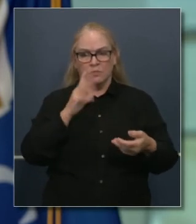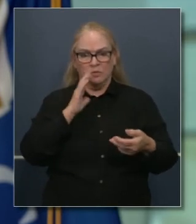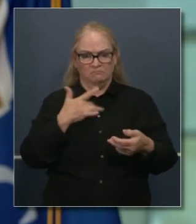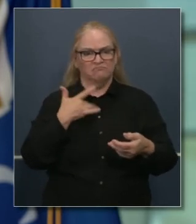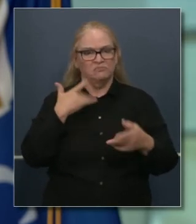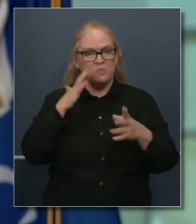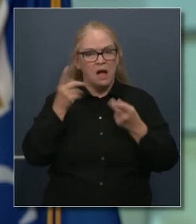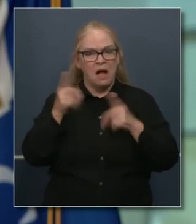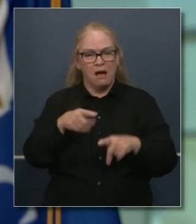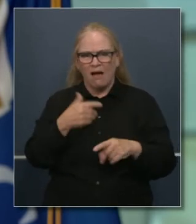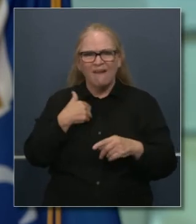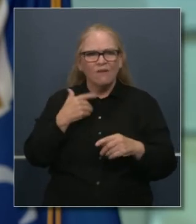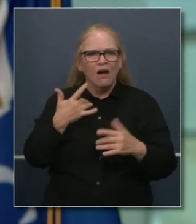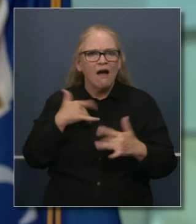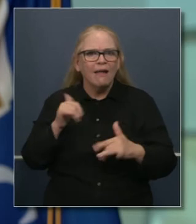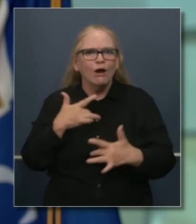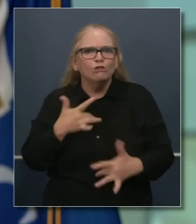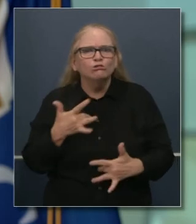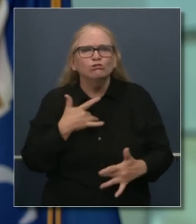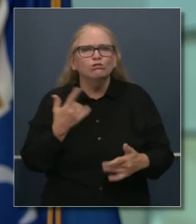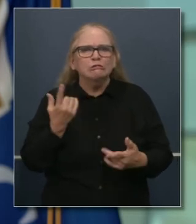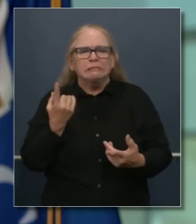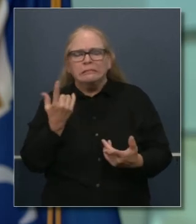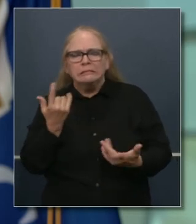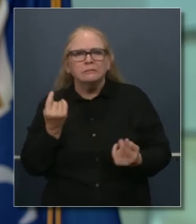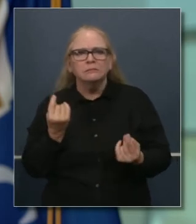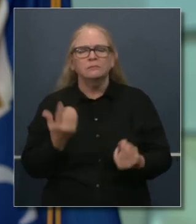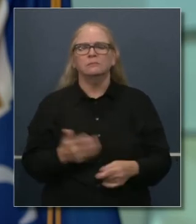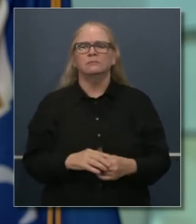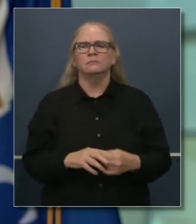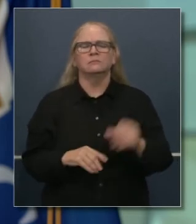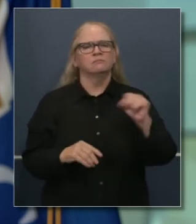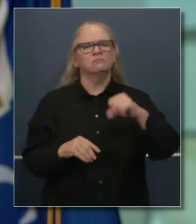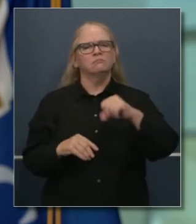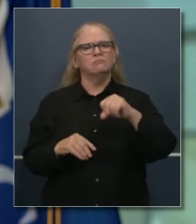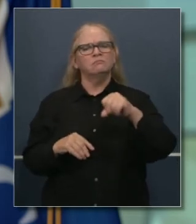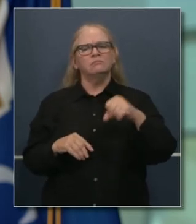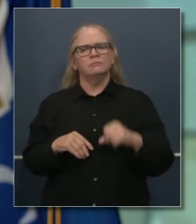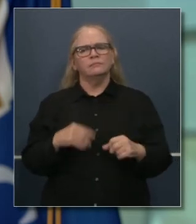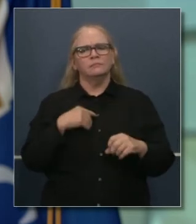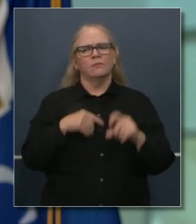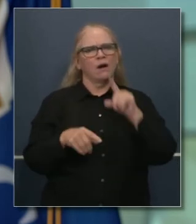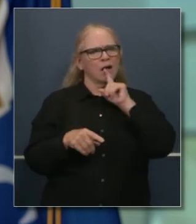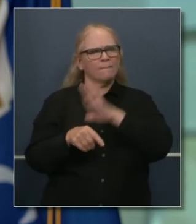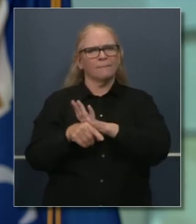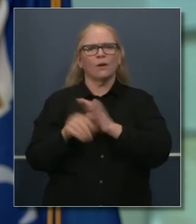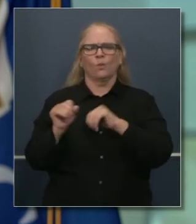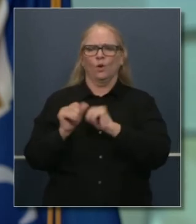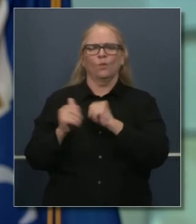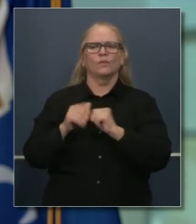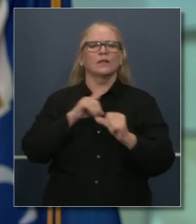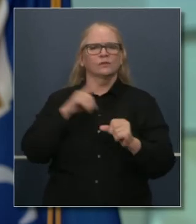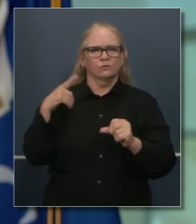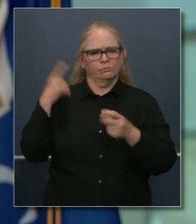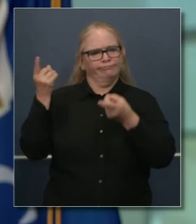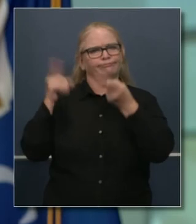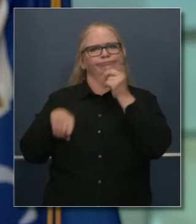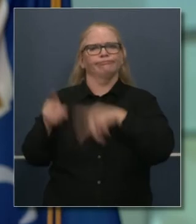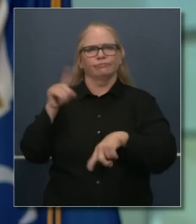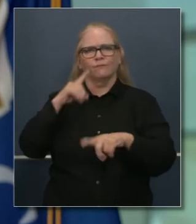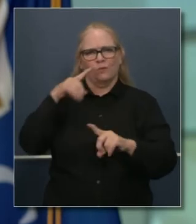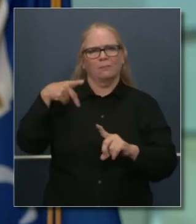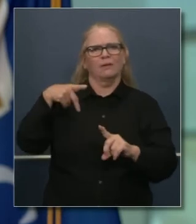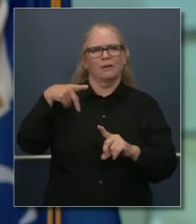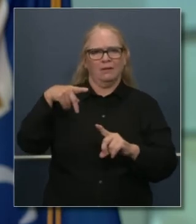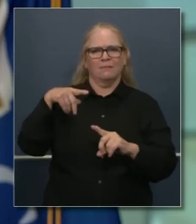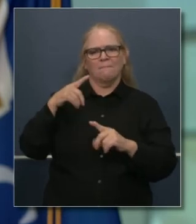próximos días que está usted haciendo en este respecto estamos trabajando arduamente para asegurarse que se promueve y hemos logrado un